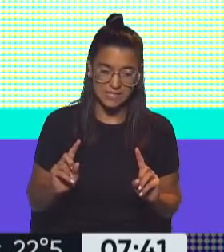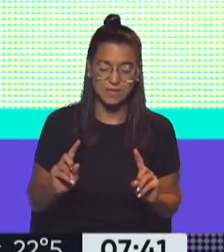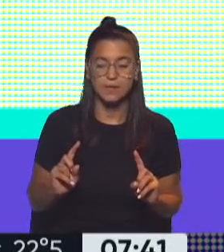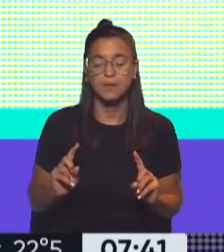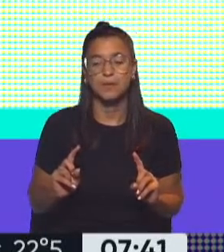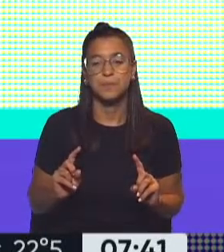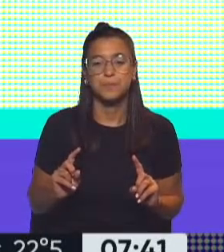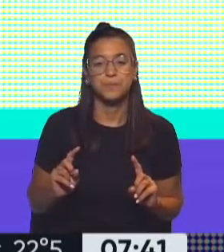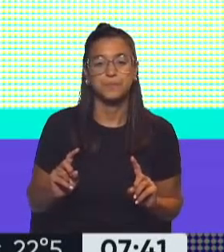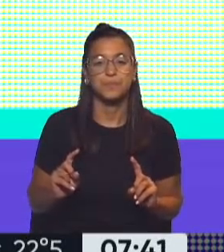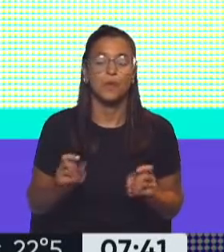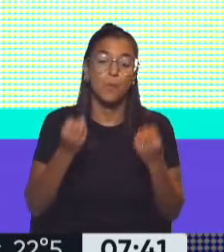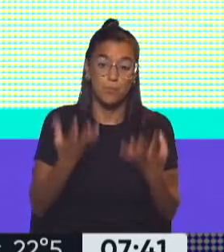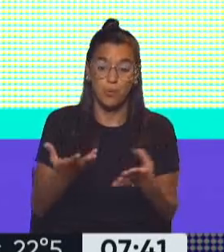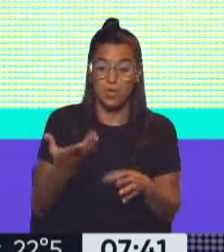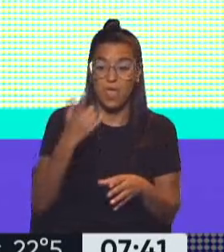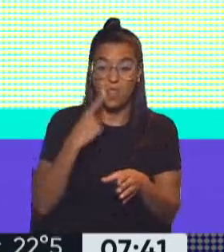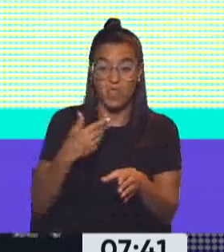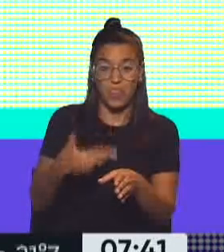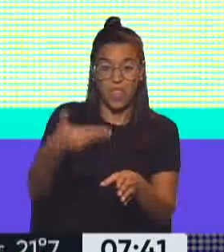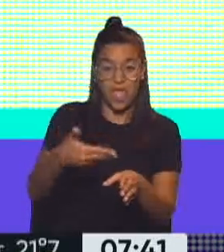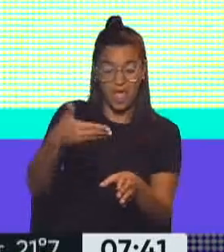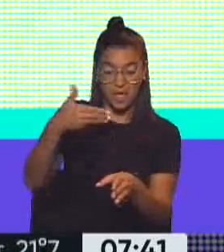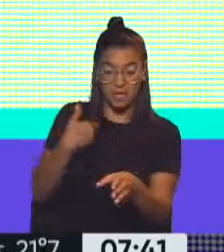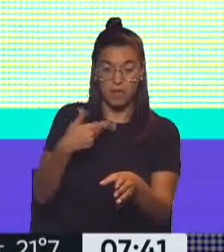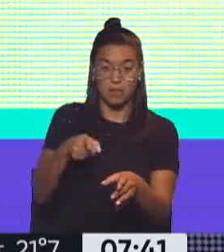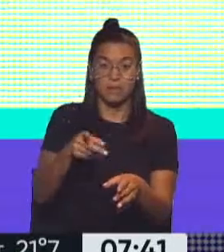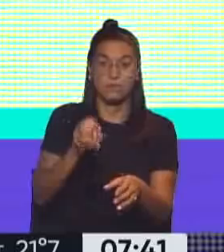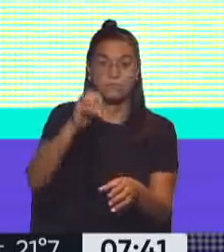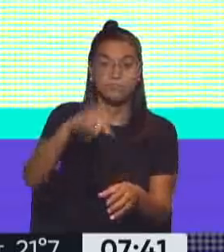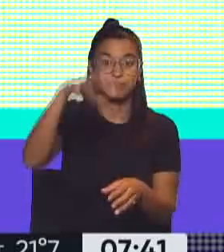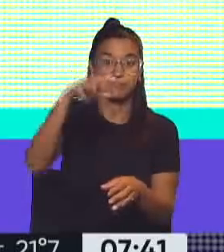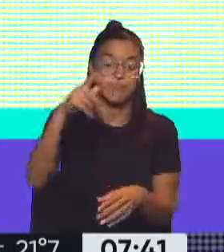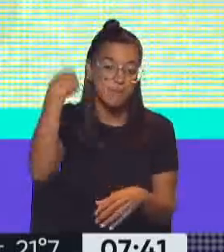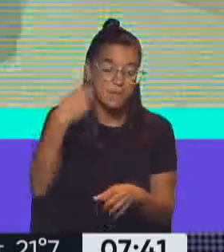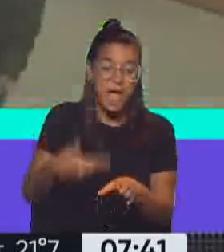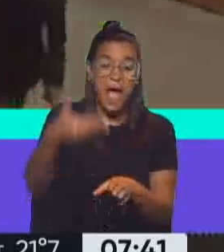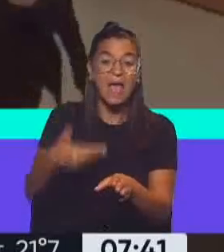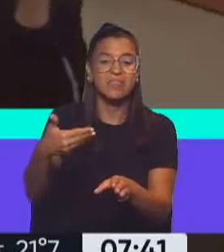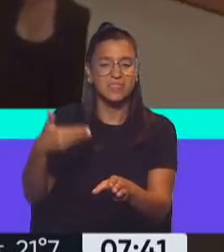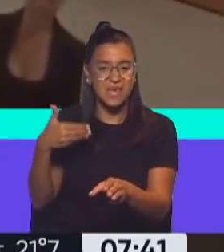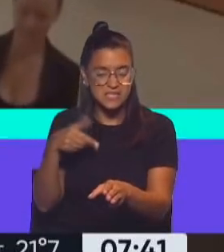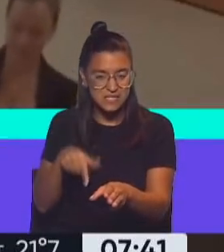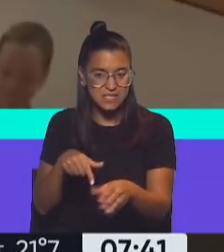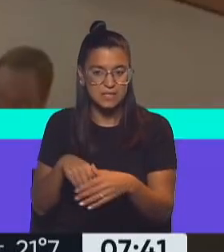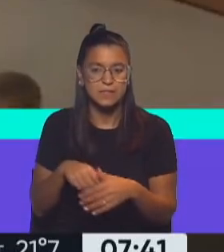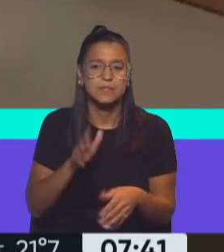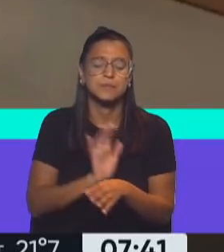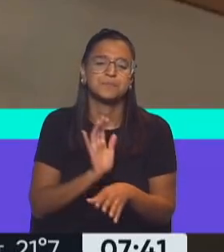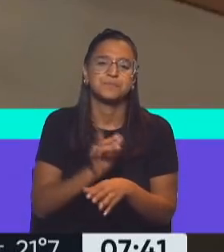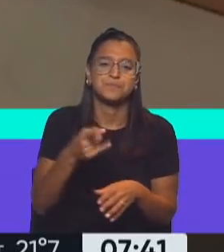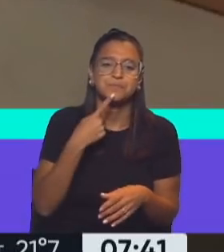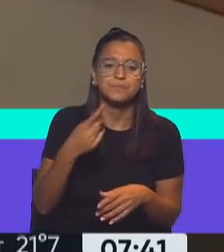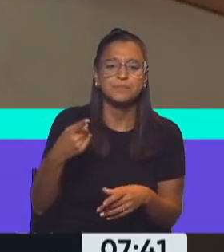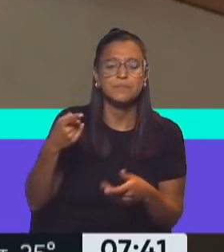porque unos días antes de que aparezca esta filmación, había sucedido un hecho judicial por